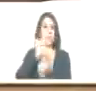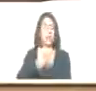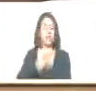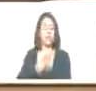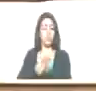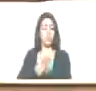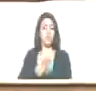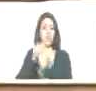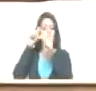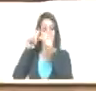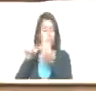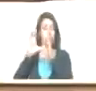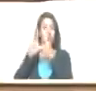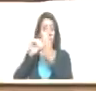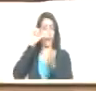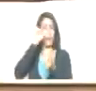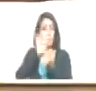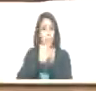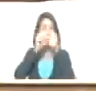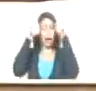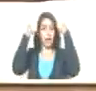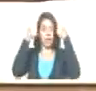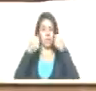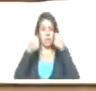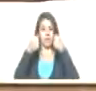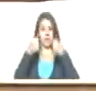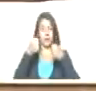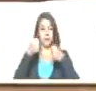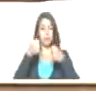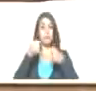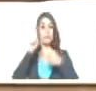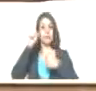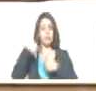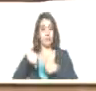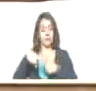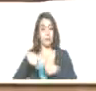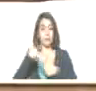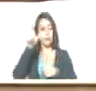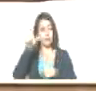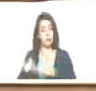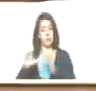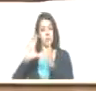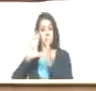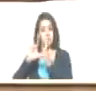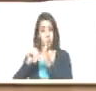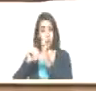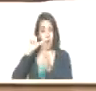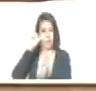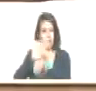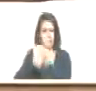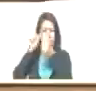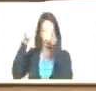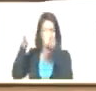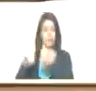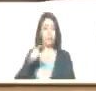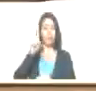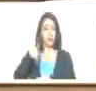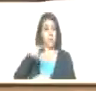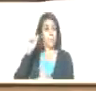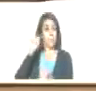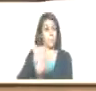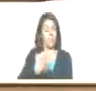que roba va preso. Y además de que el funcionario que roba va a ir preso, también va preso